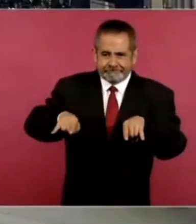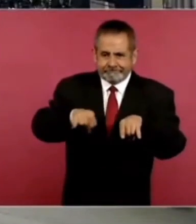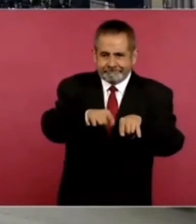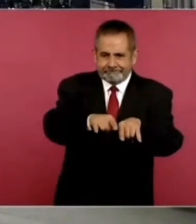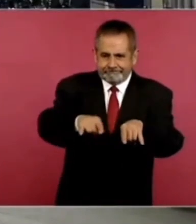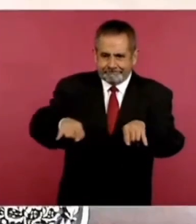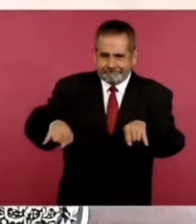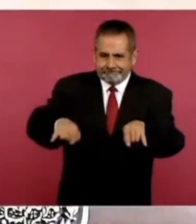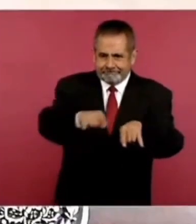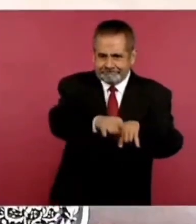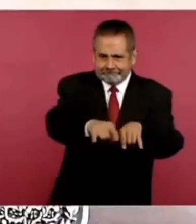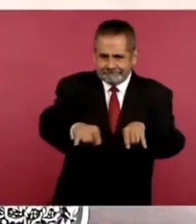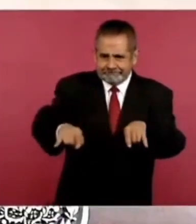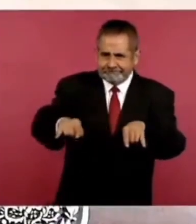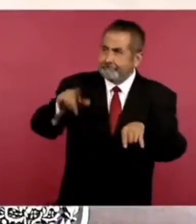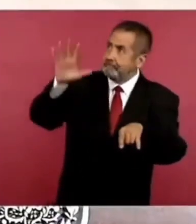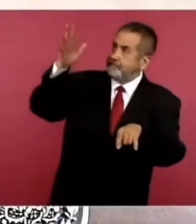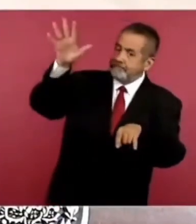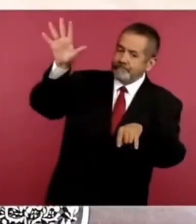y